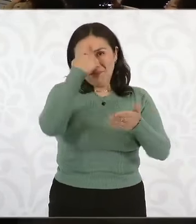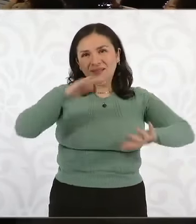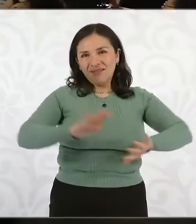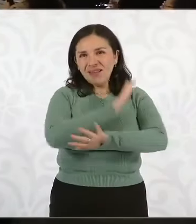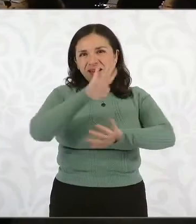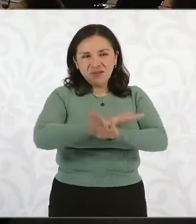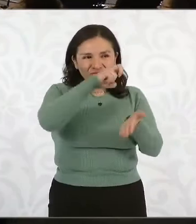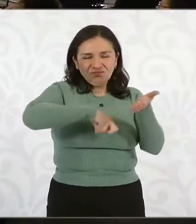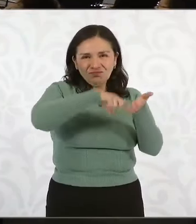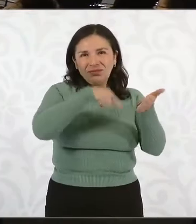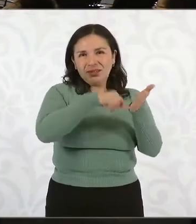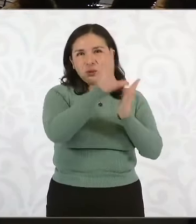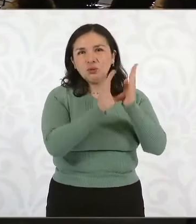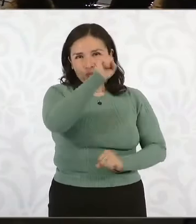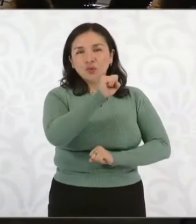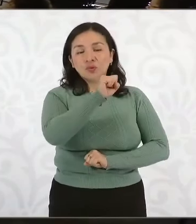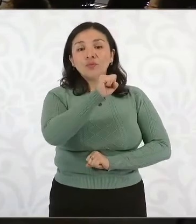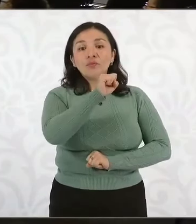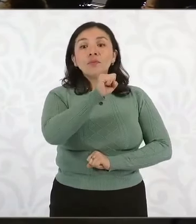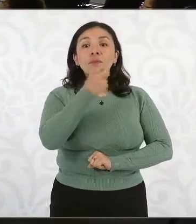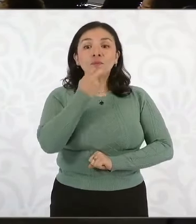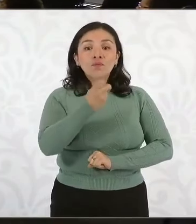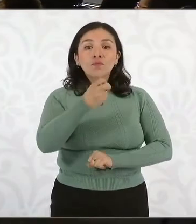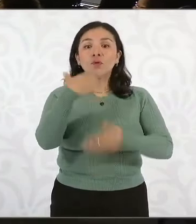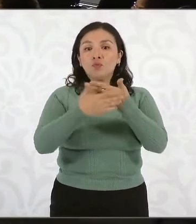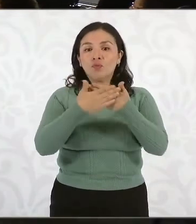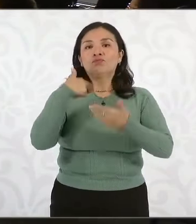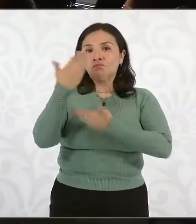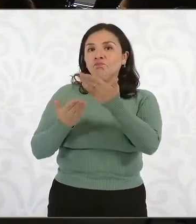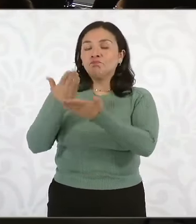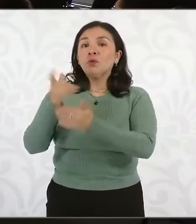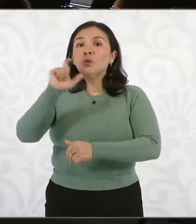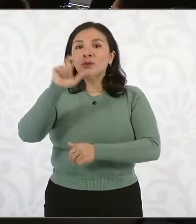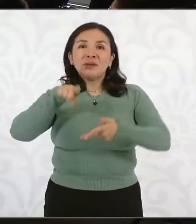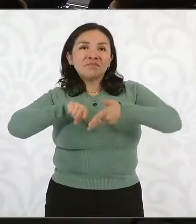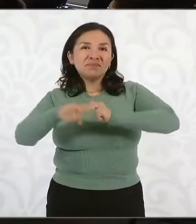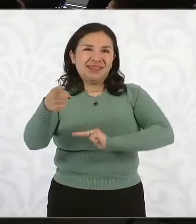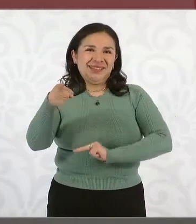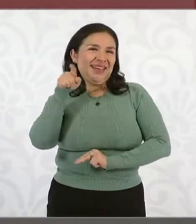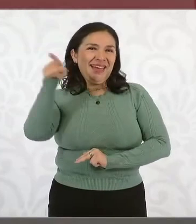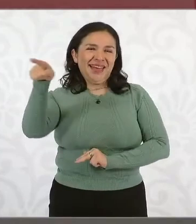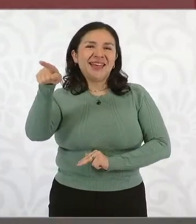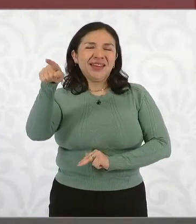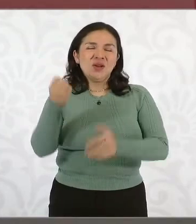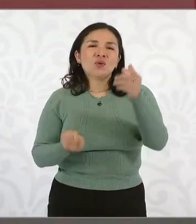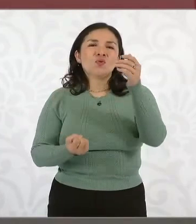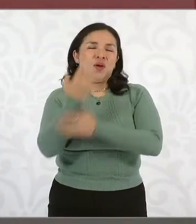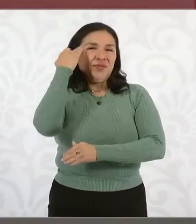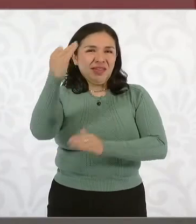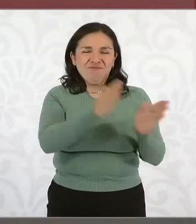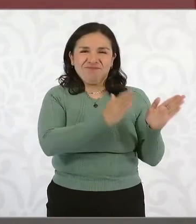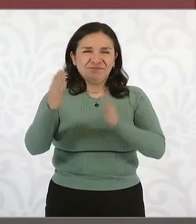reforma constitucional que estaremos presentando ahora que inicia ya el nuevo